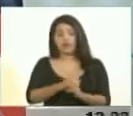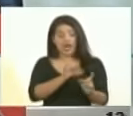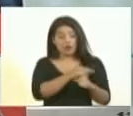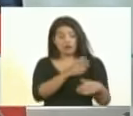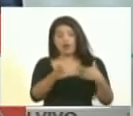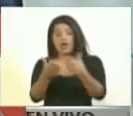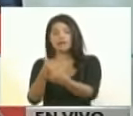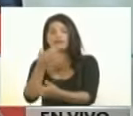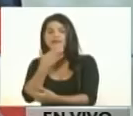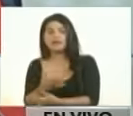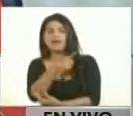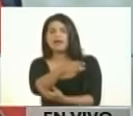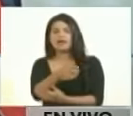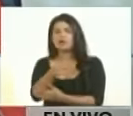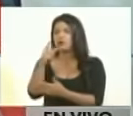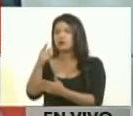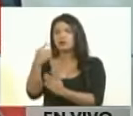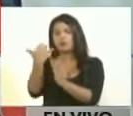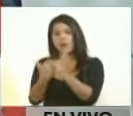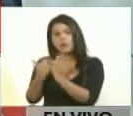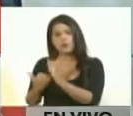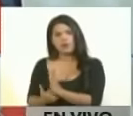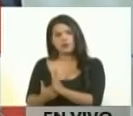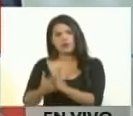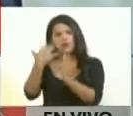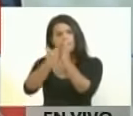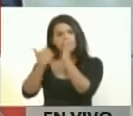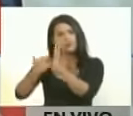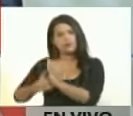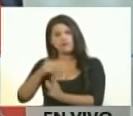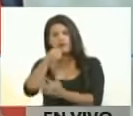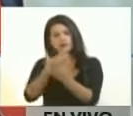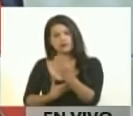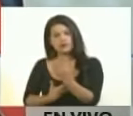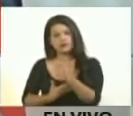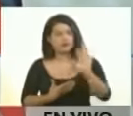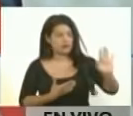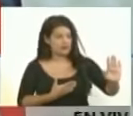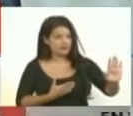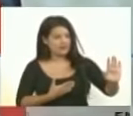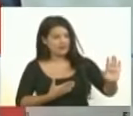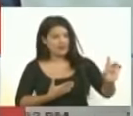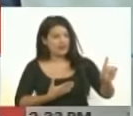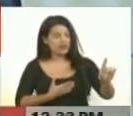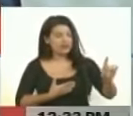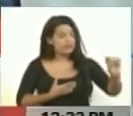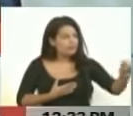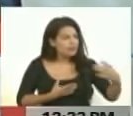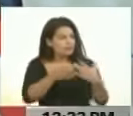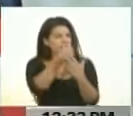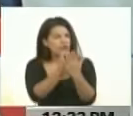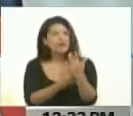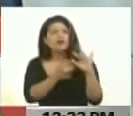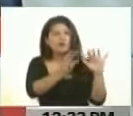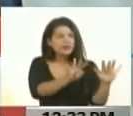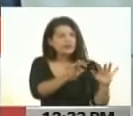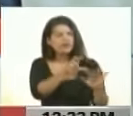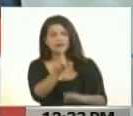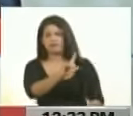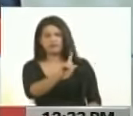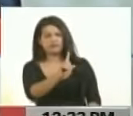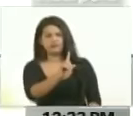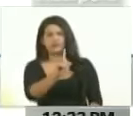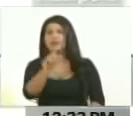incorporadas. La cifra verdadera, y tenemos la constancia porque hemos notificado formalmente al Mercosur, es